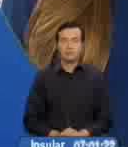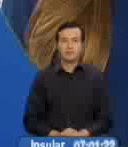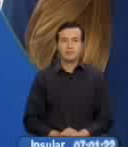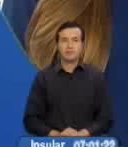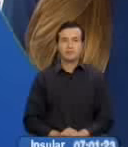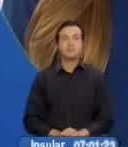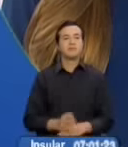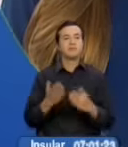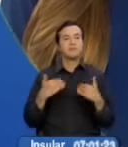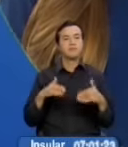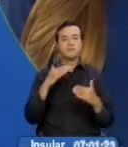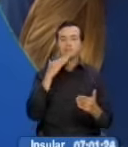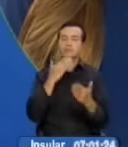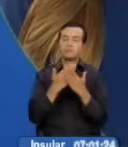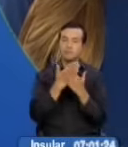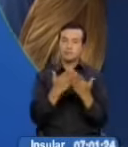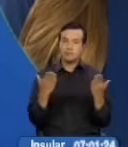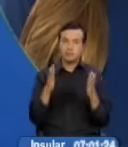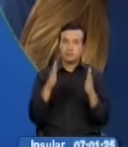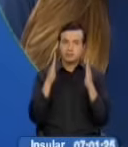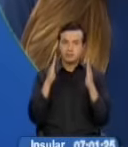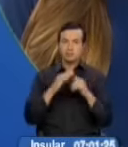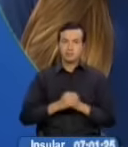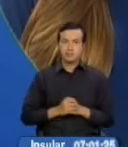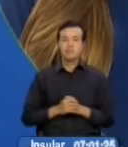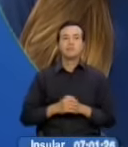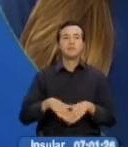Y así nos despedimos. Muchísimas gracias por su sintonía. Bien, así